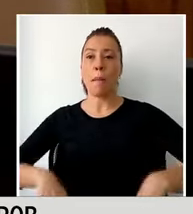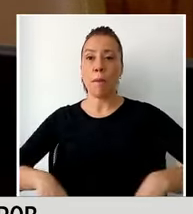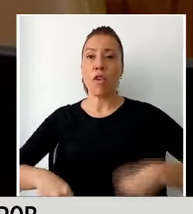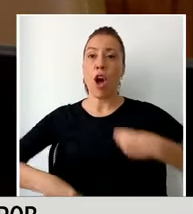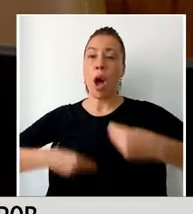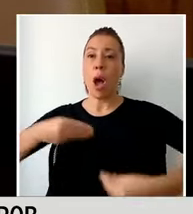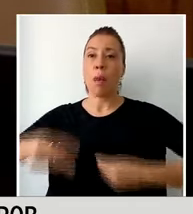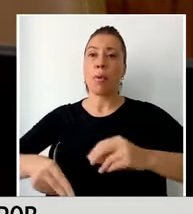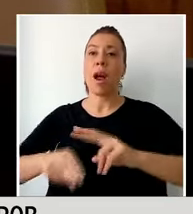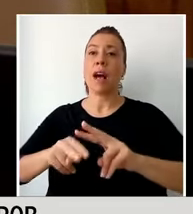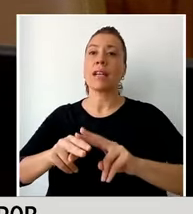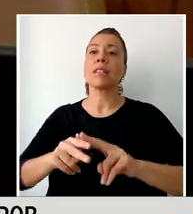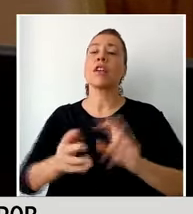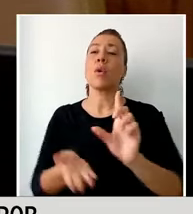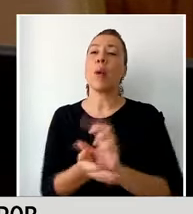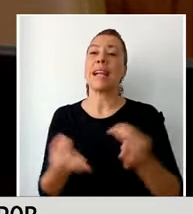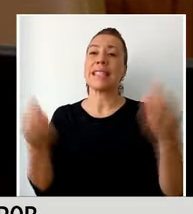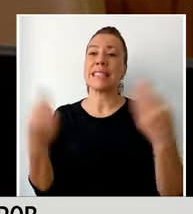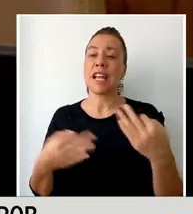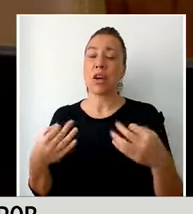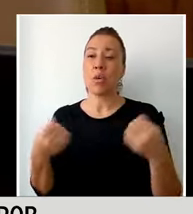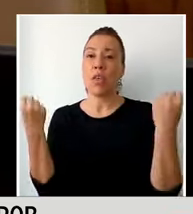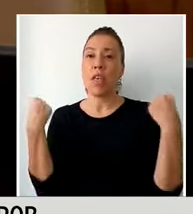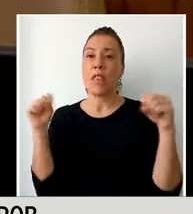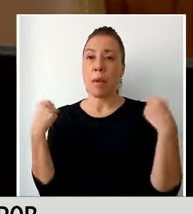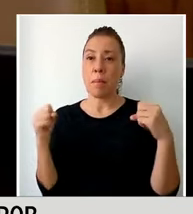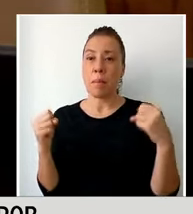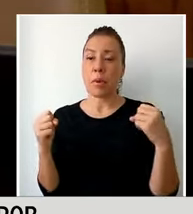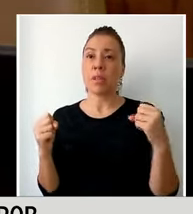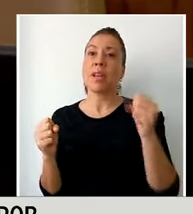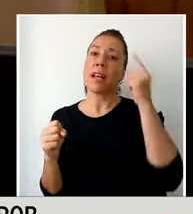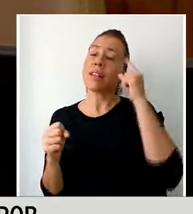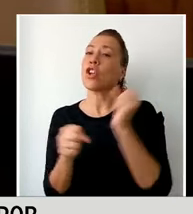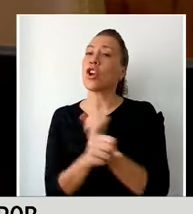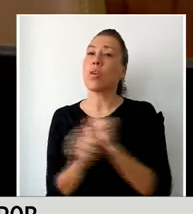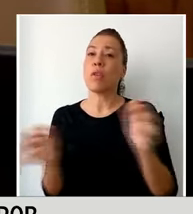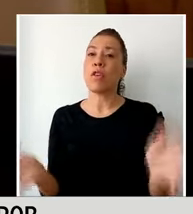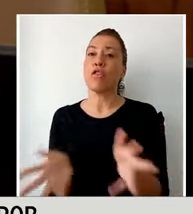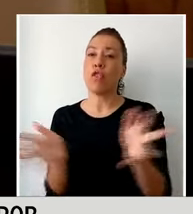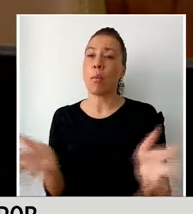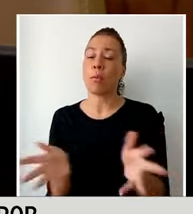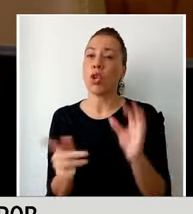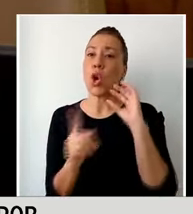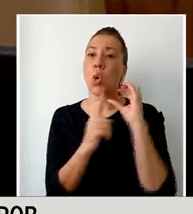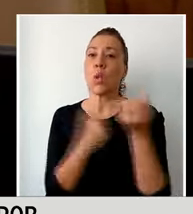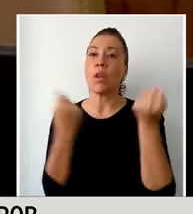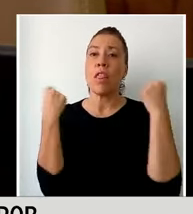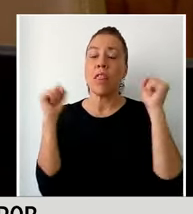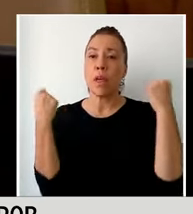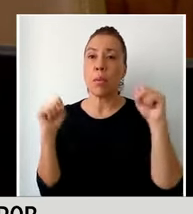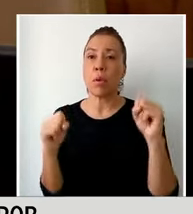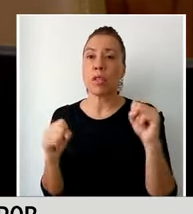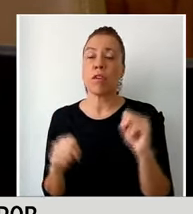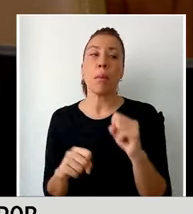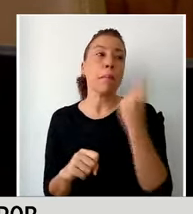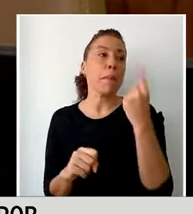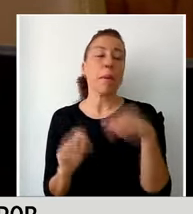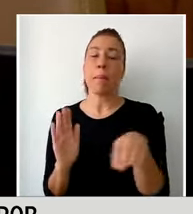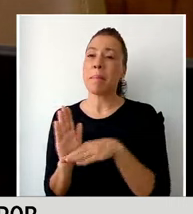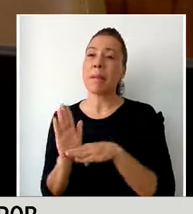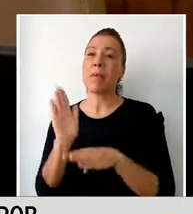ambientes seguros en el deporte entendiendo que no podemos fomentar una cultura deportiva sin al menos asegurar